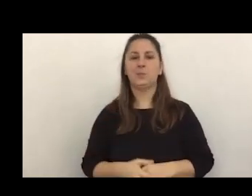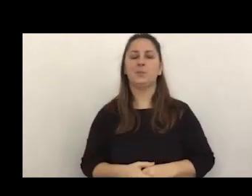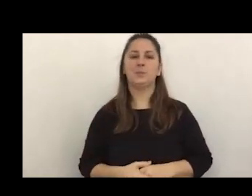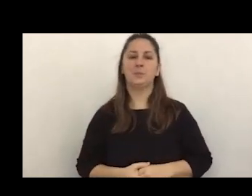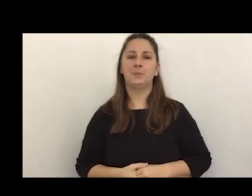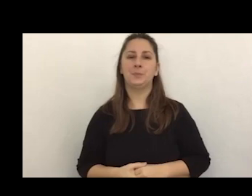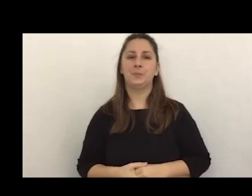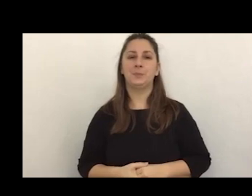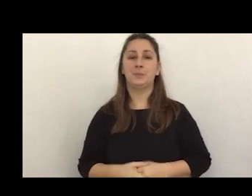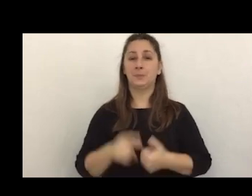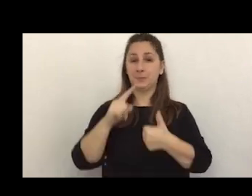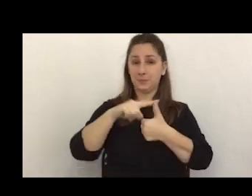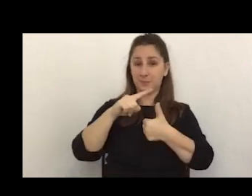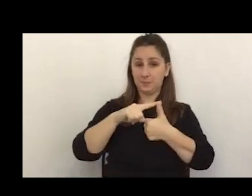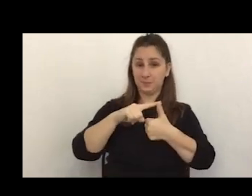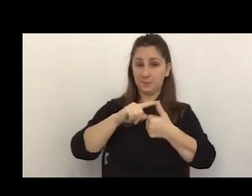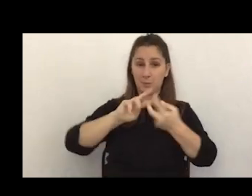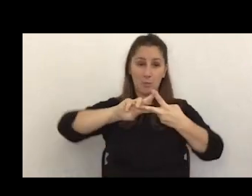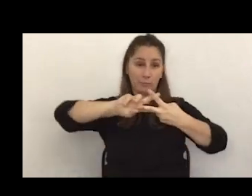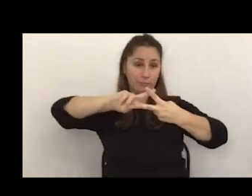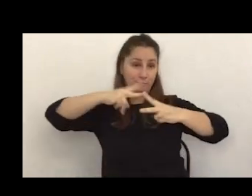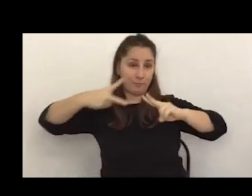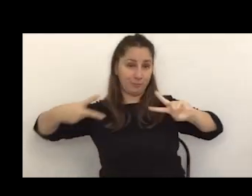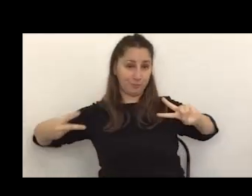El nexo genético,